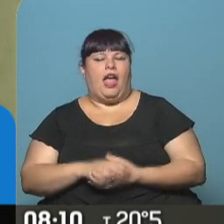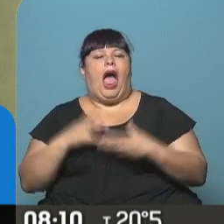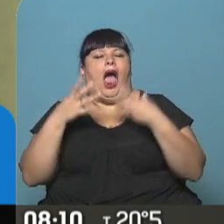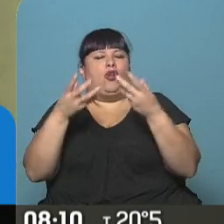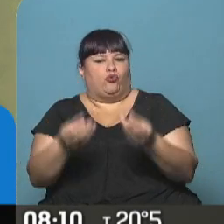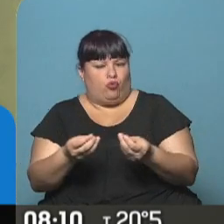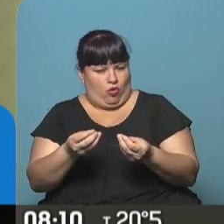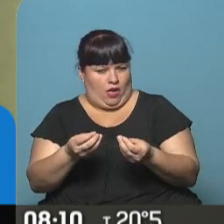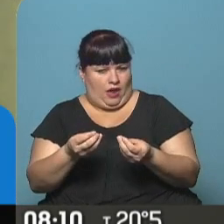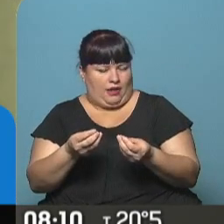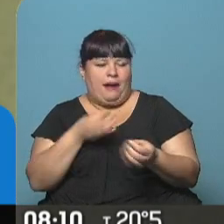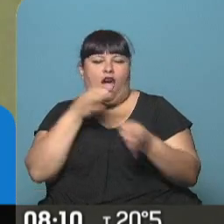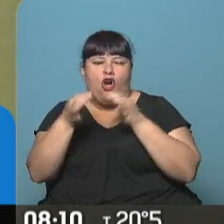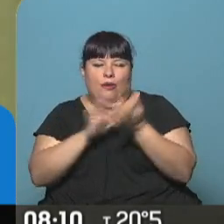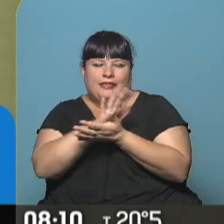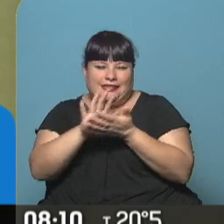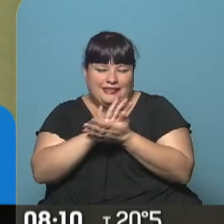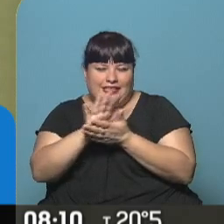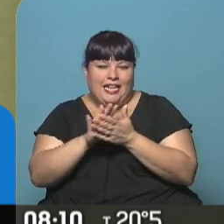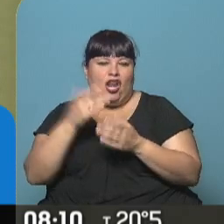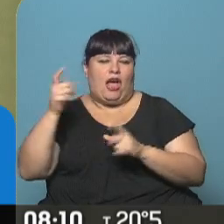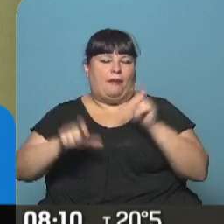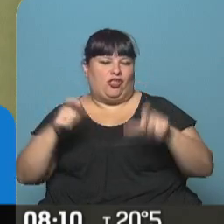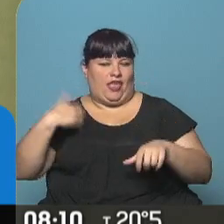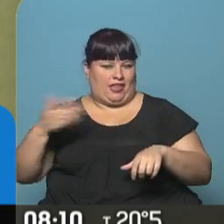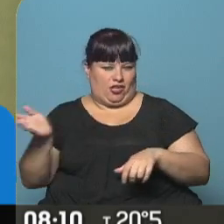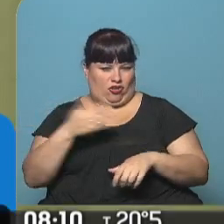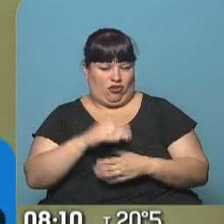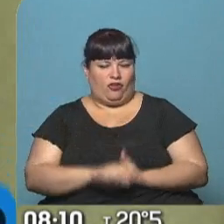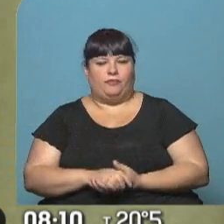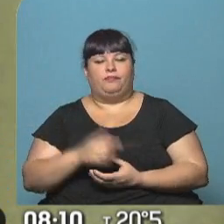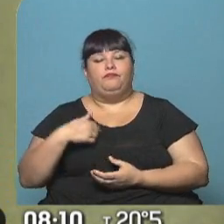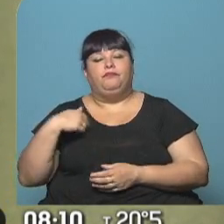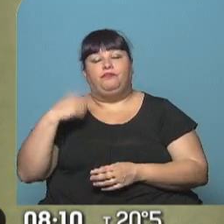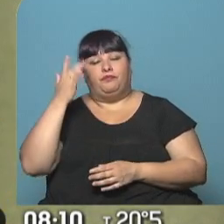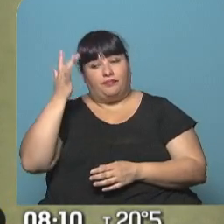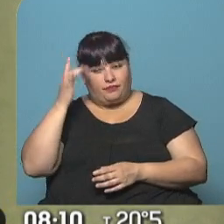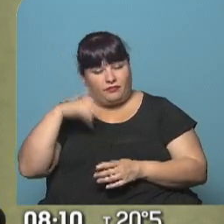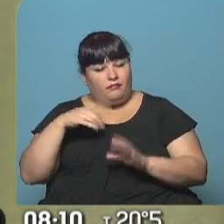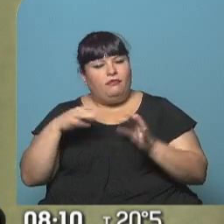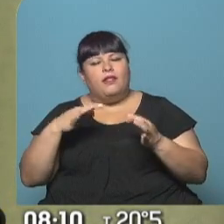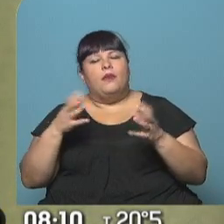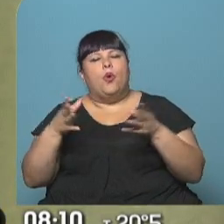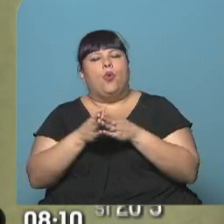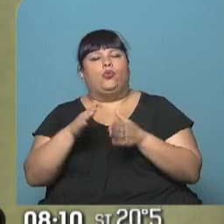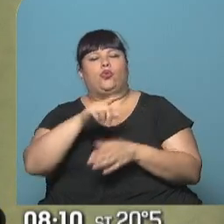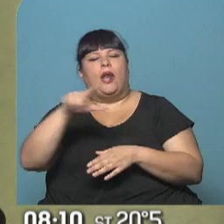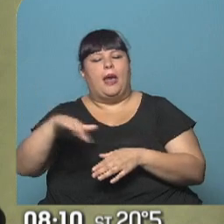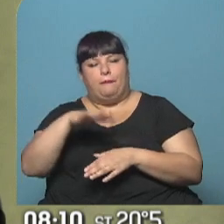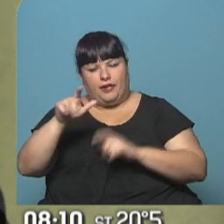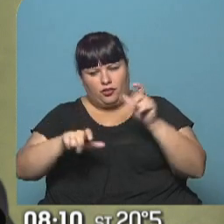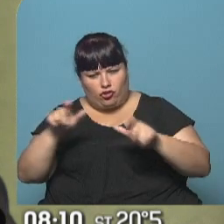contribuir al diálogo entre los argentinos. Nuestro lugar como pastores es estar junto al pueblo y de un